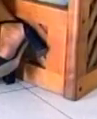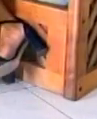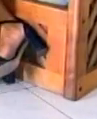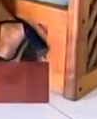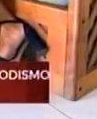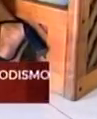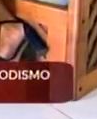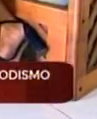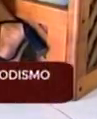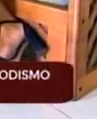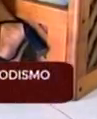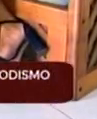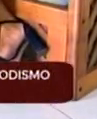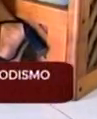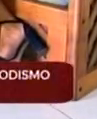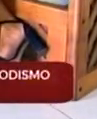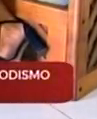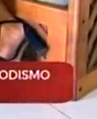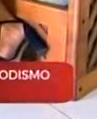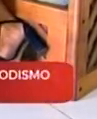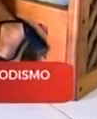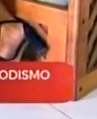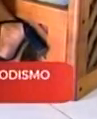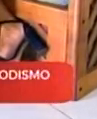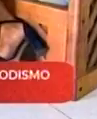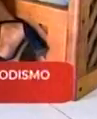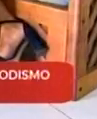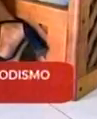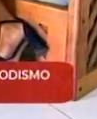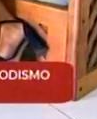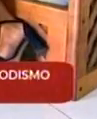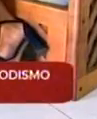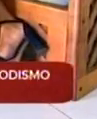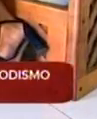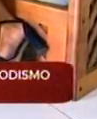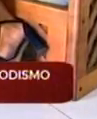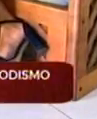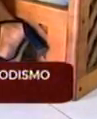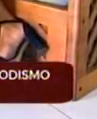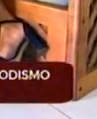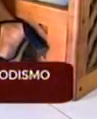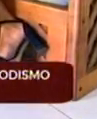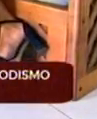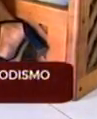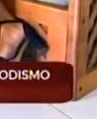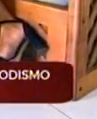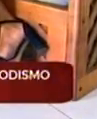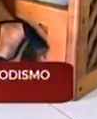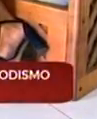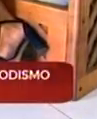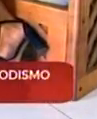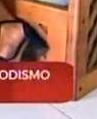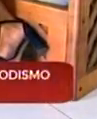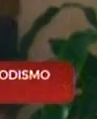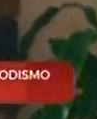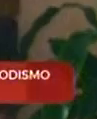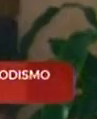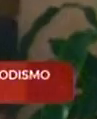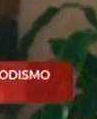hacía muy poquito tiempo que había triunfado la revolución y ya en los años 70, por ejemplo, tenía 69,